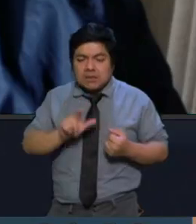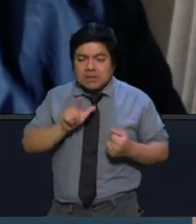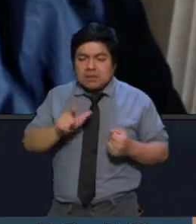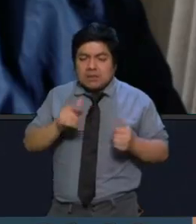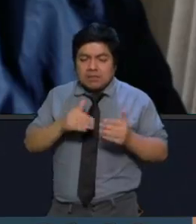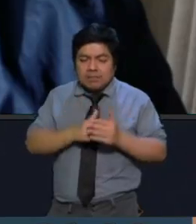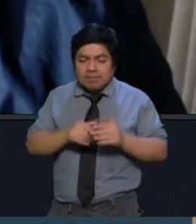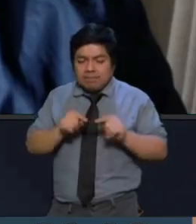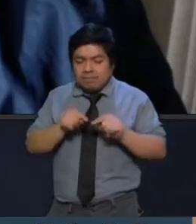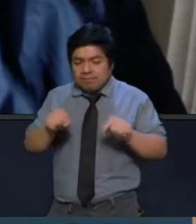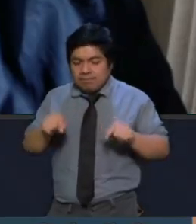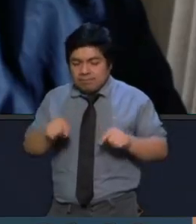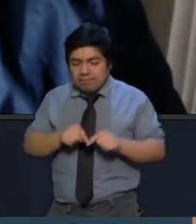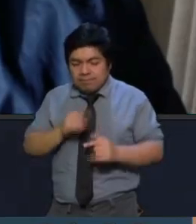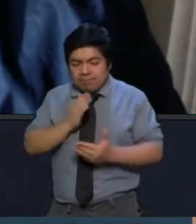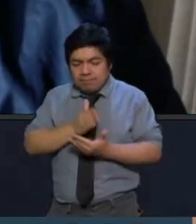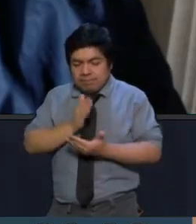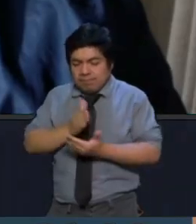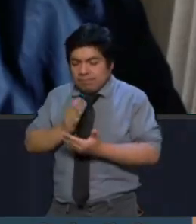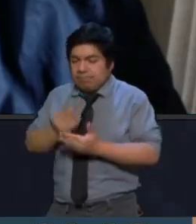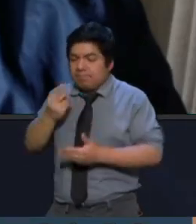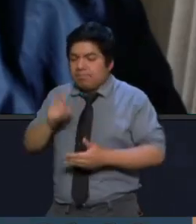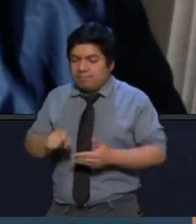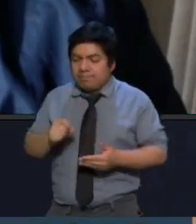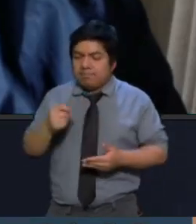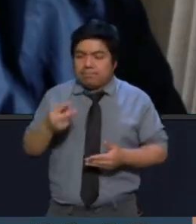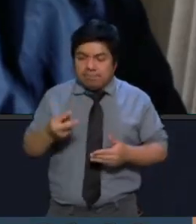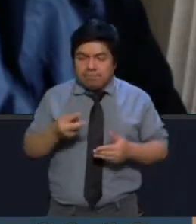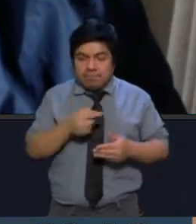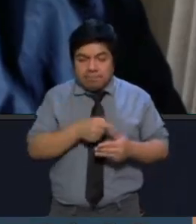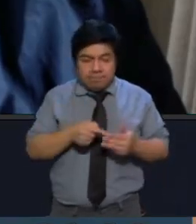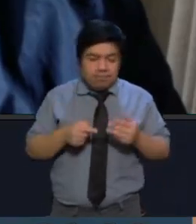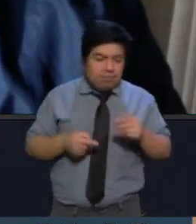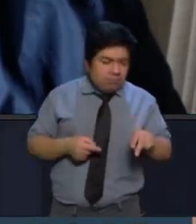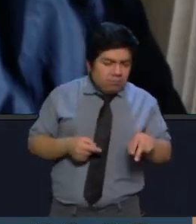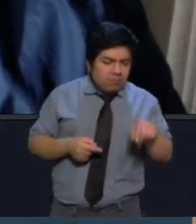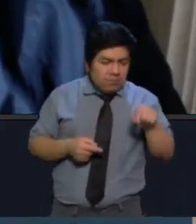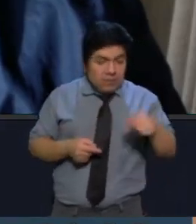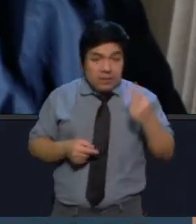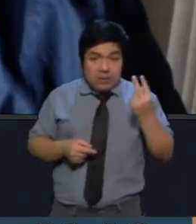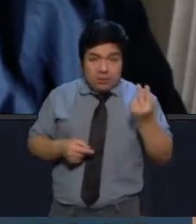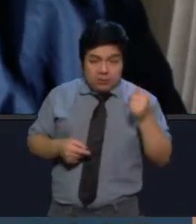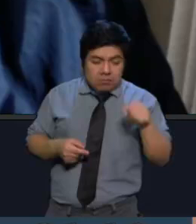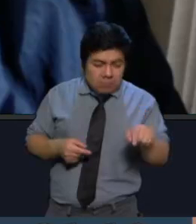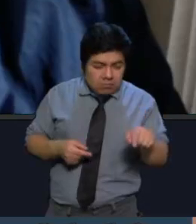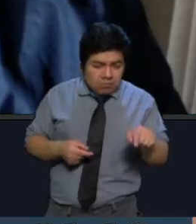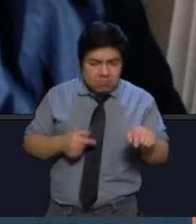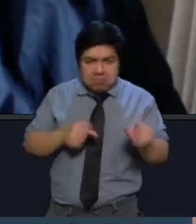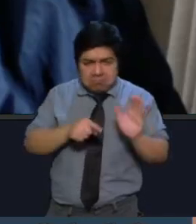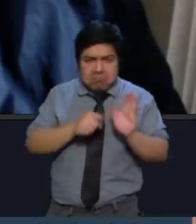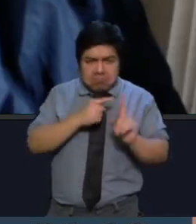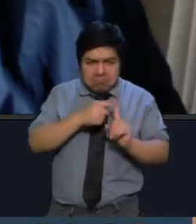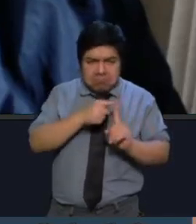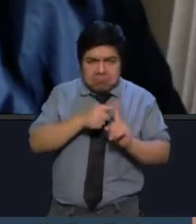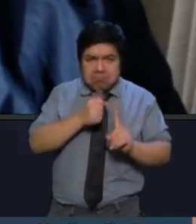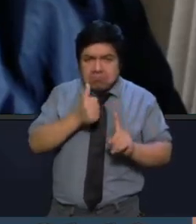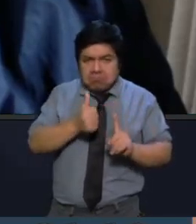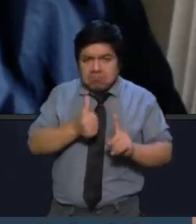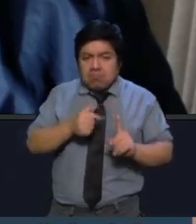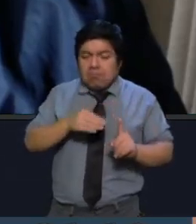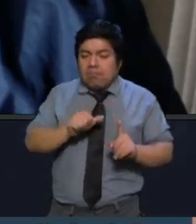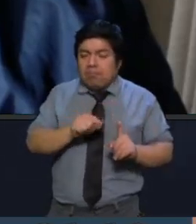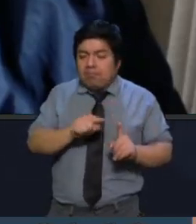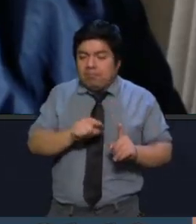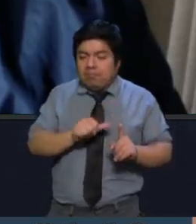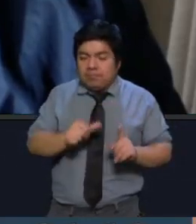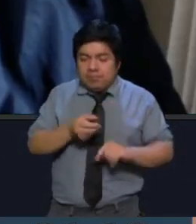hectáreas divididas en 22 faros agroecológicos y que en 2 de ellos se ha obtenido resultados positivos con el uso de malezas en